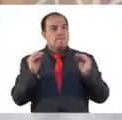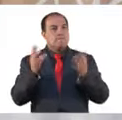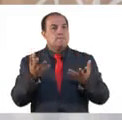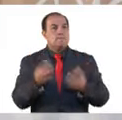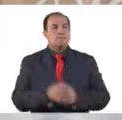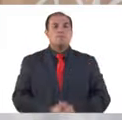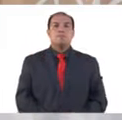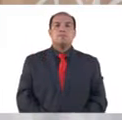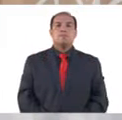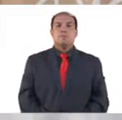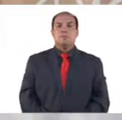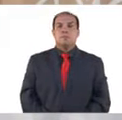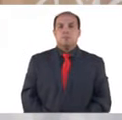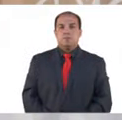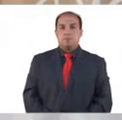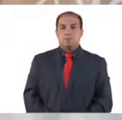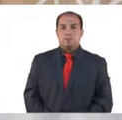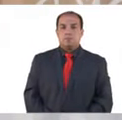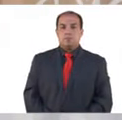Bueno, pues